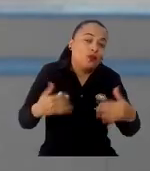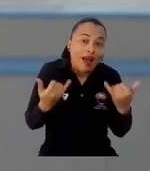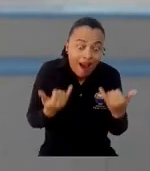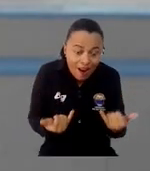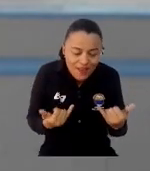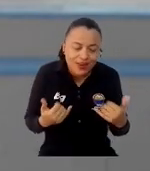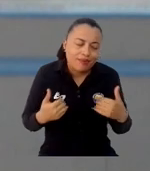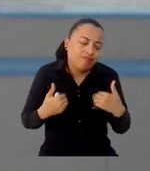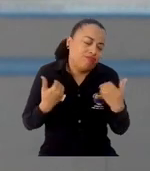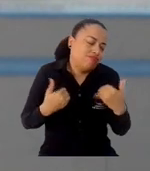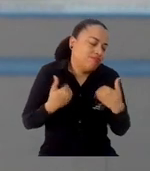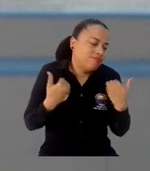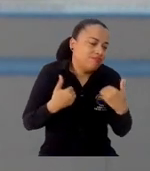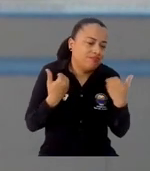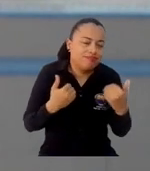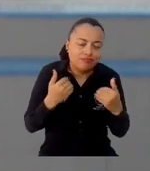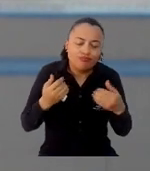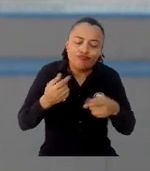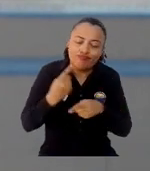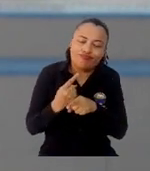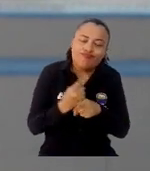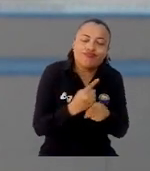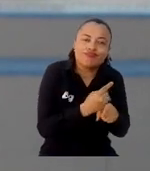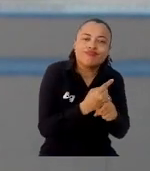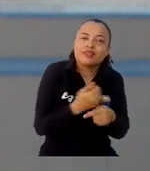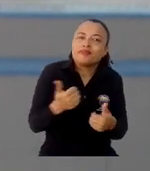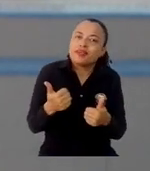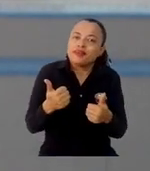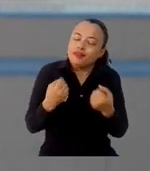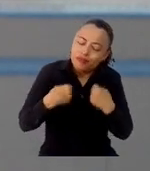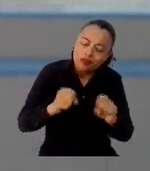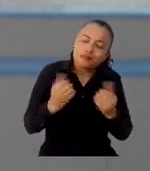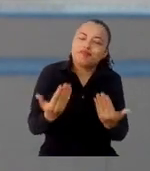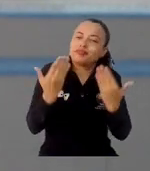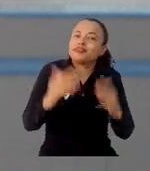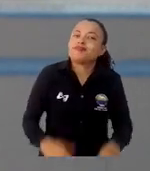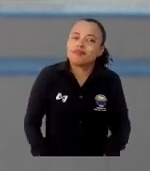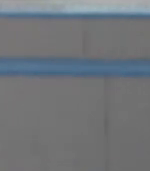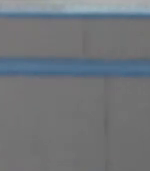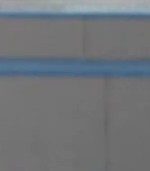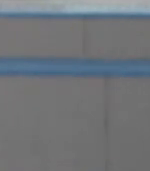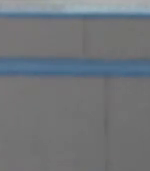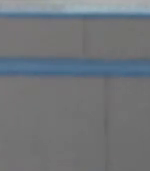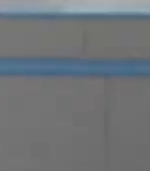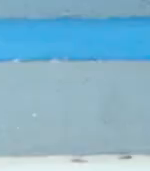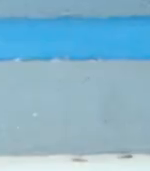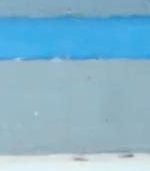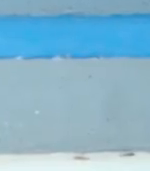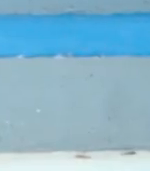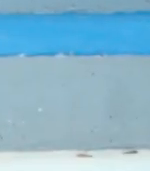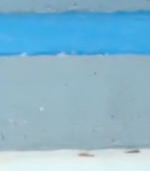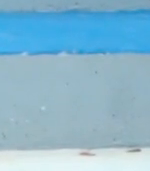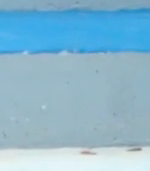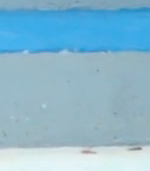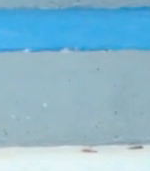beneficios, me complace saber pues de que dio frutos todo y que todo valió la pena al final.